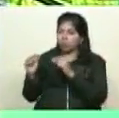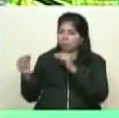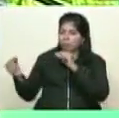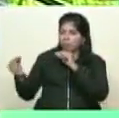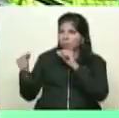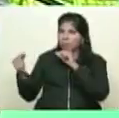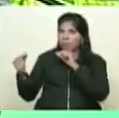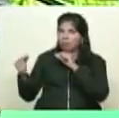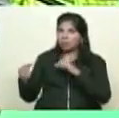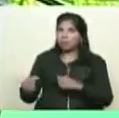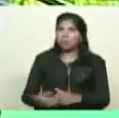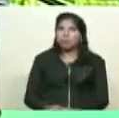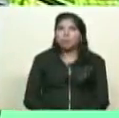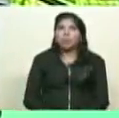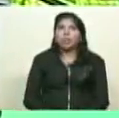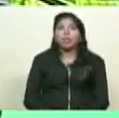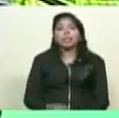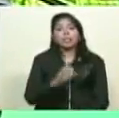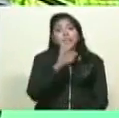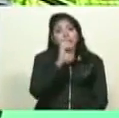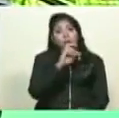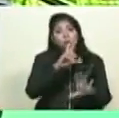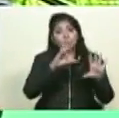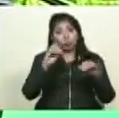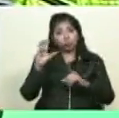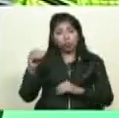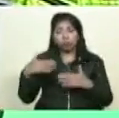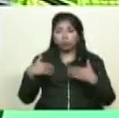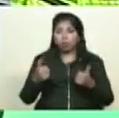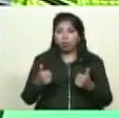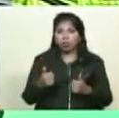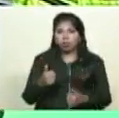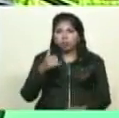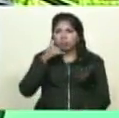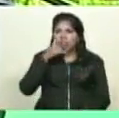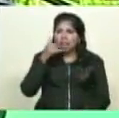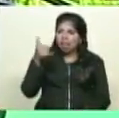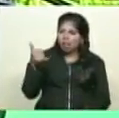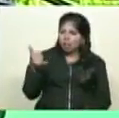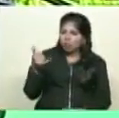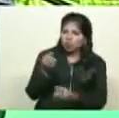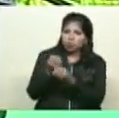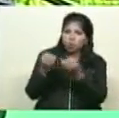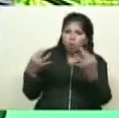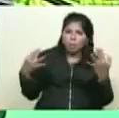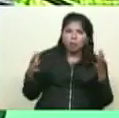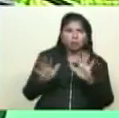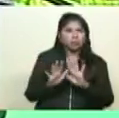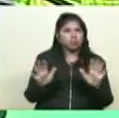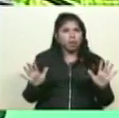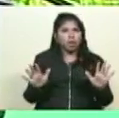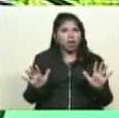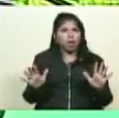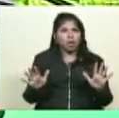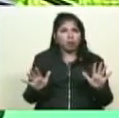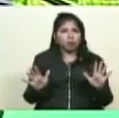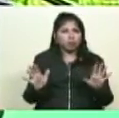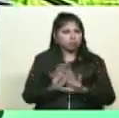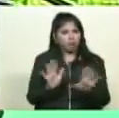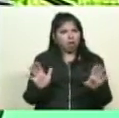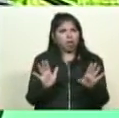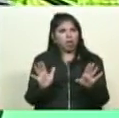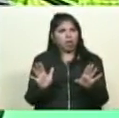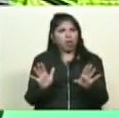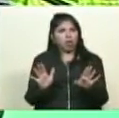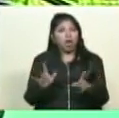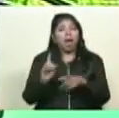esto. El 800 Salud no es solo un teléfono. Cuesta entender a veces la creación de lo